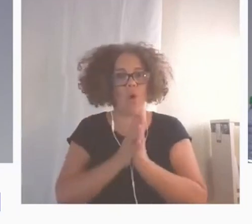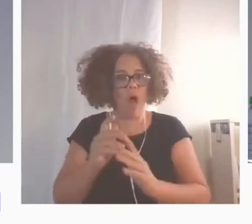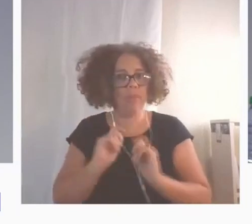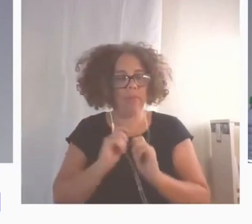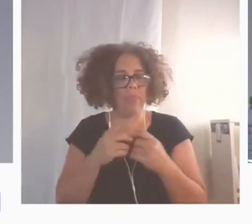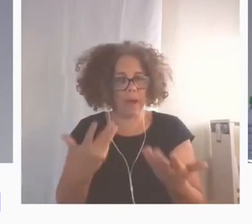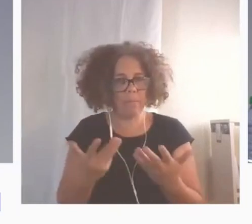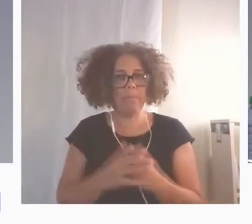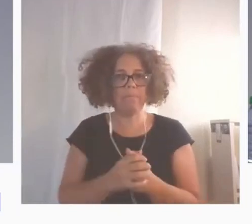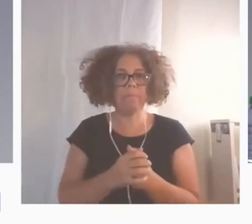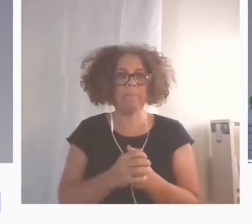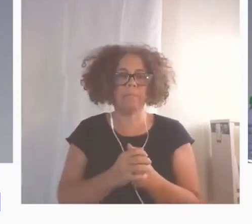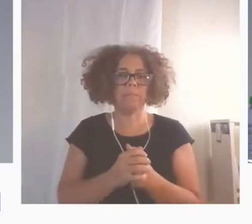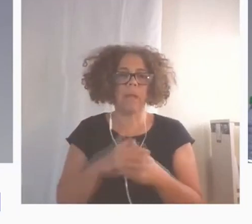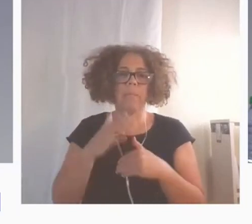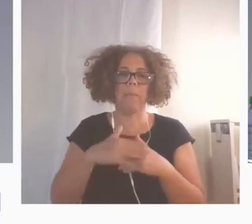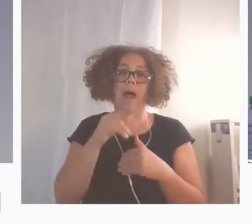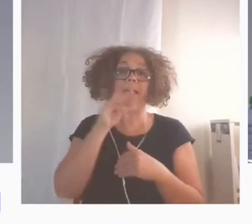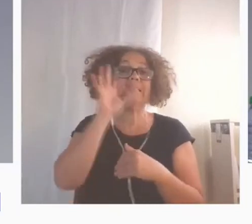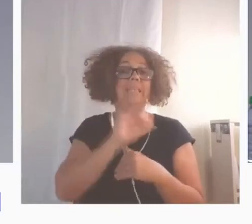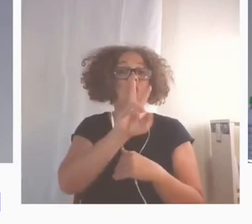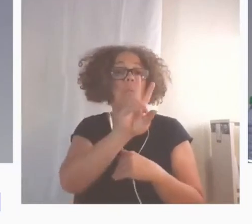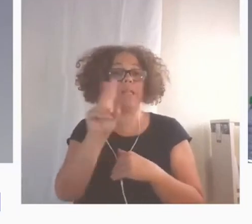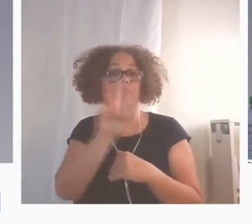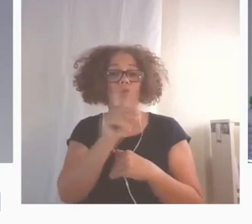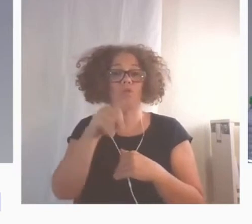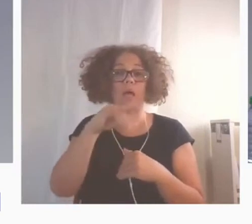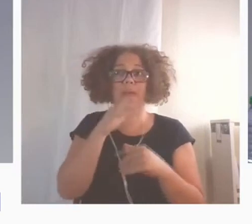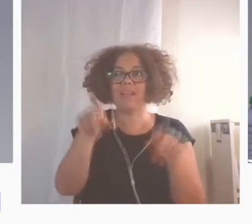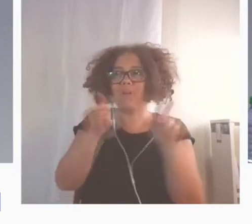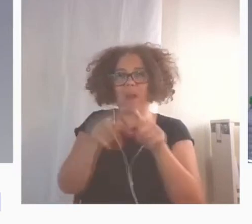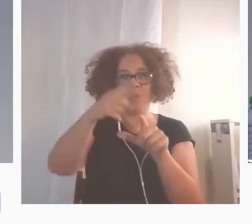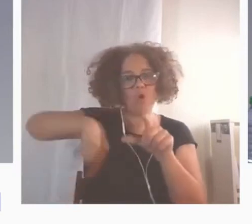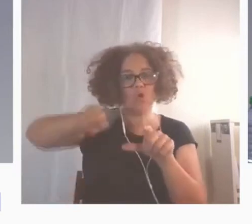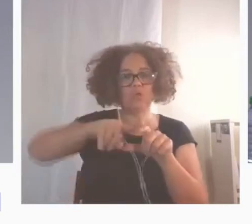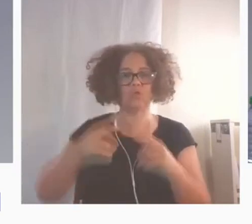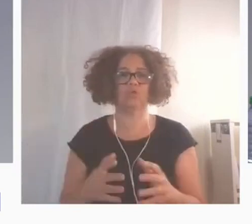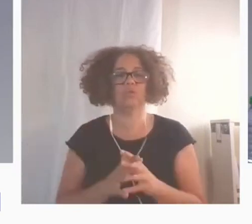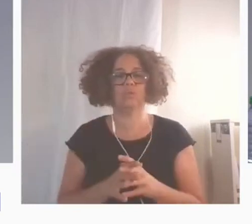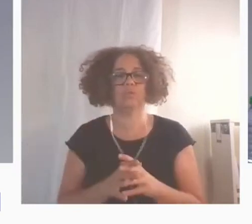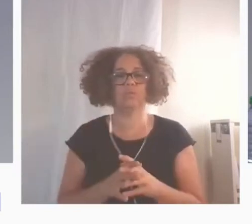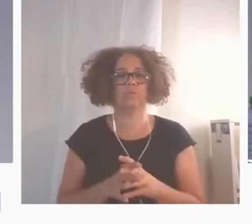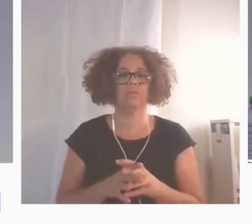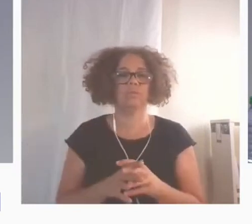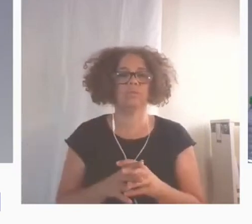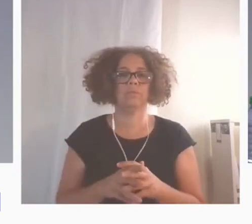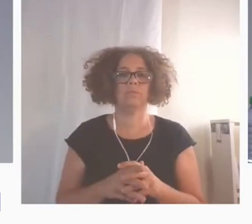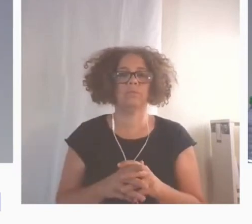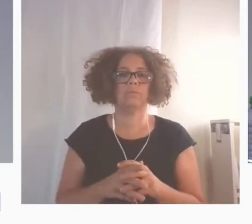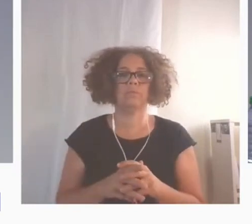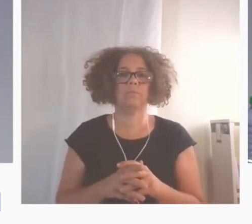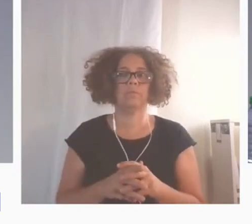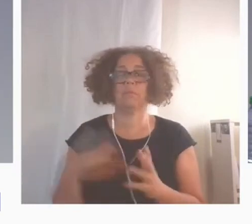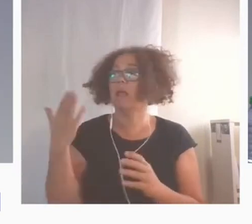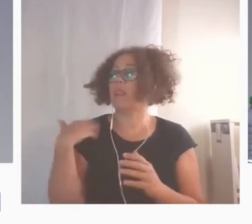para llevar al siglo XXI como estamos toda nuestra población. En los últimos años se ha hecho